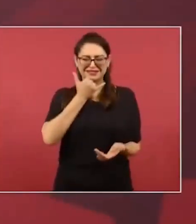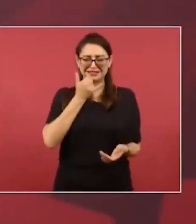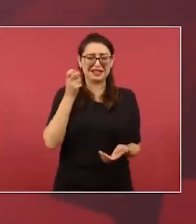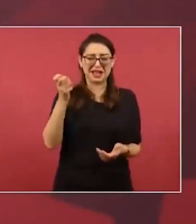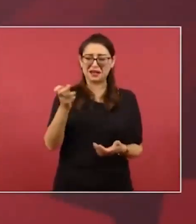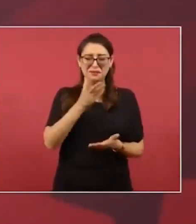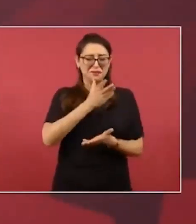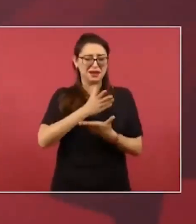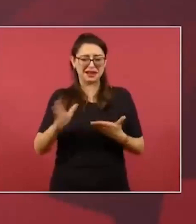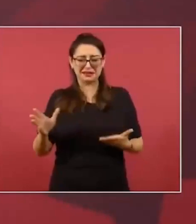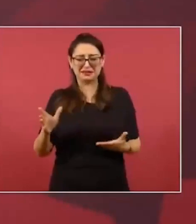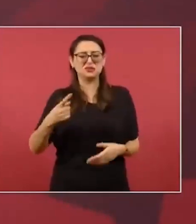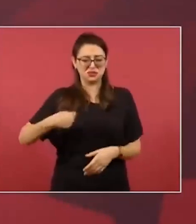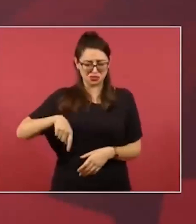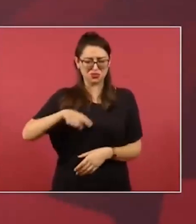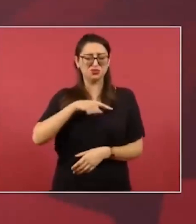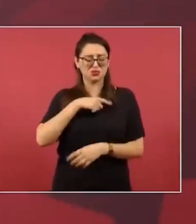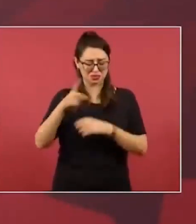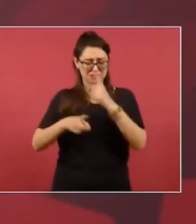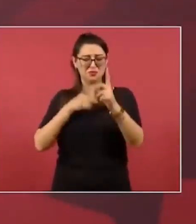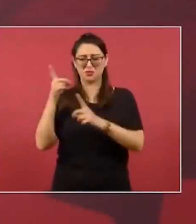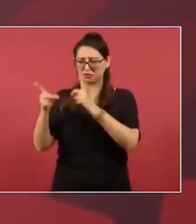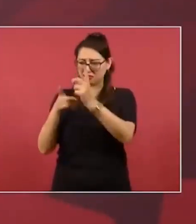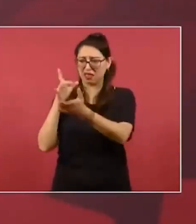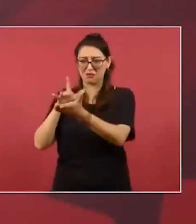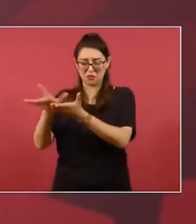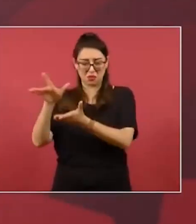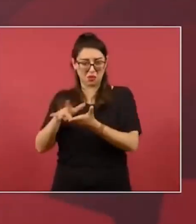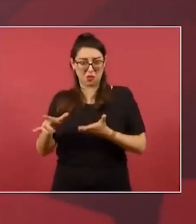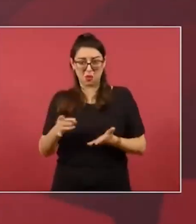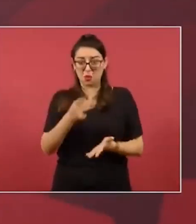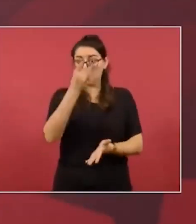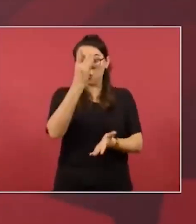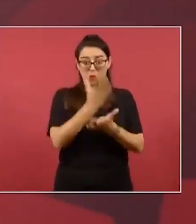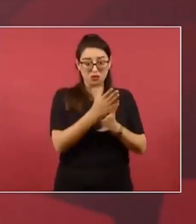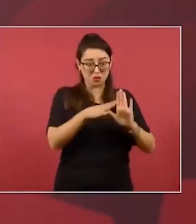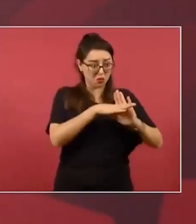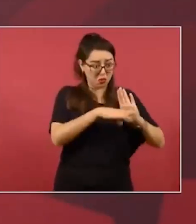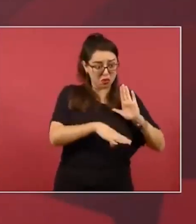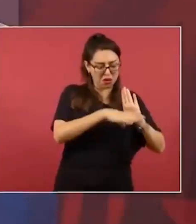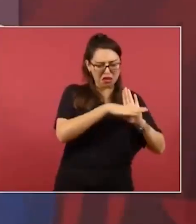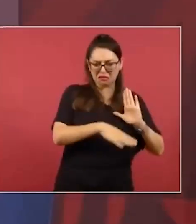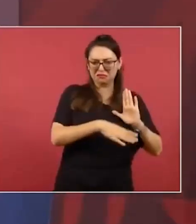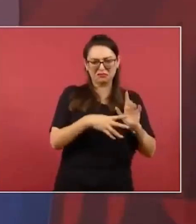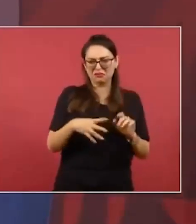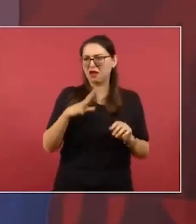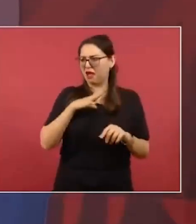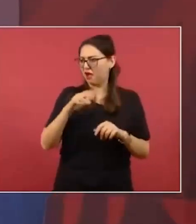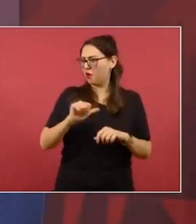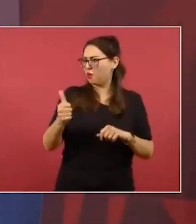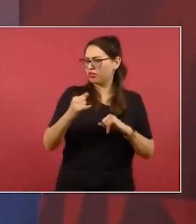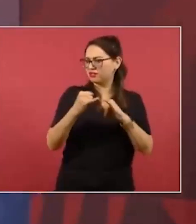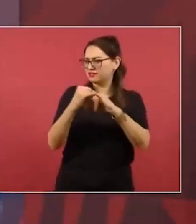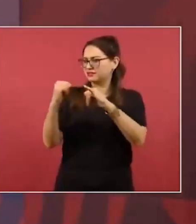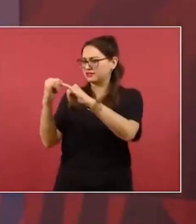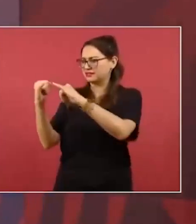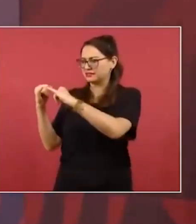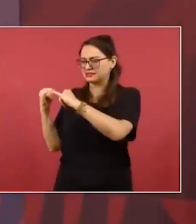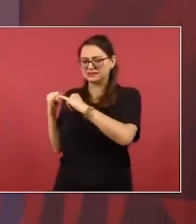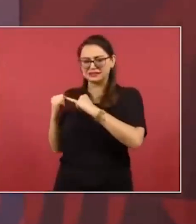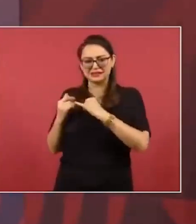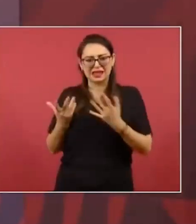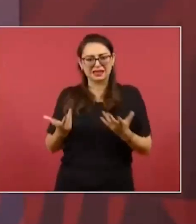deporte. Y si las apoyó el